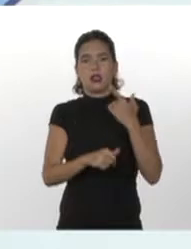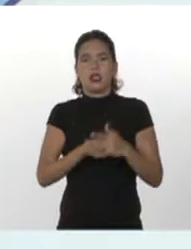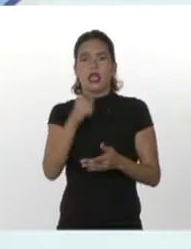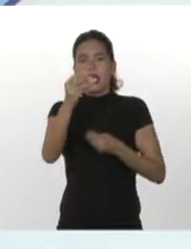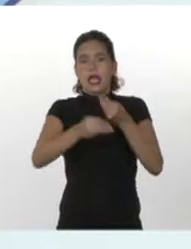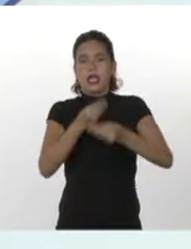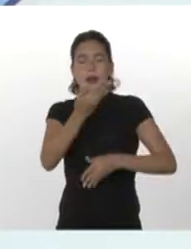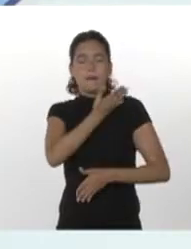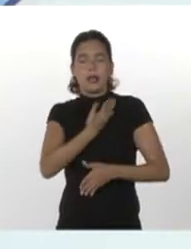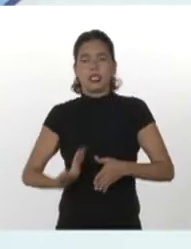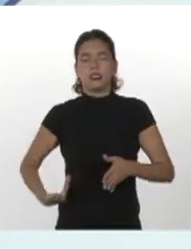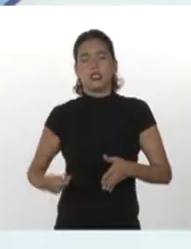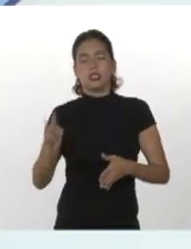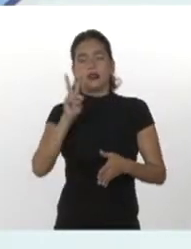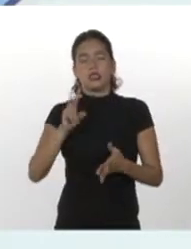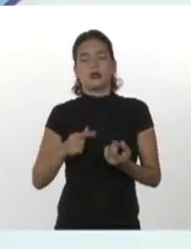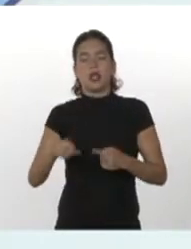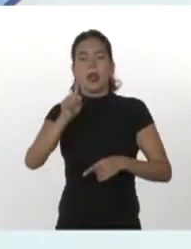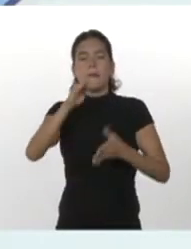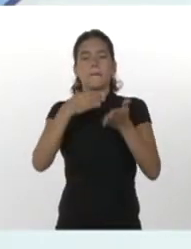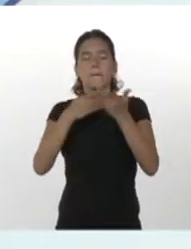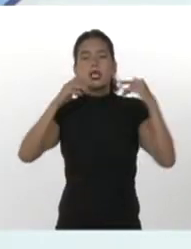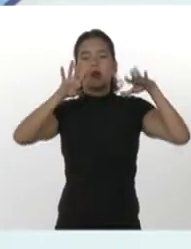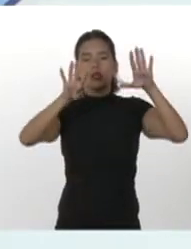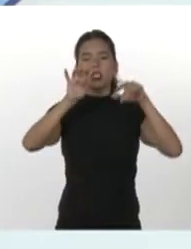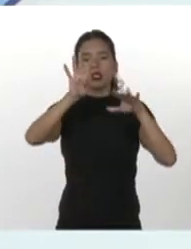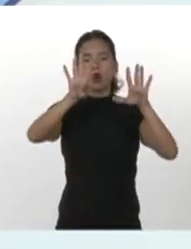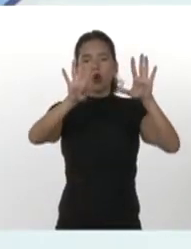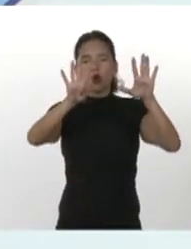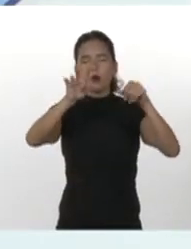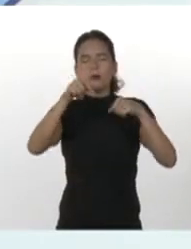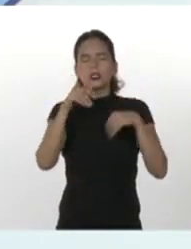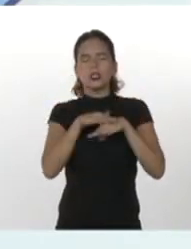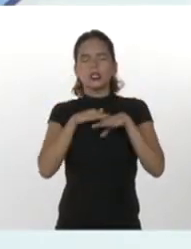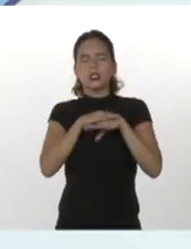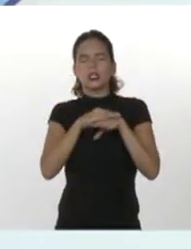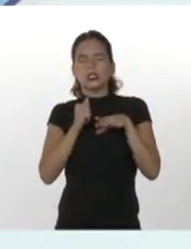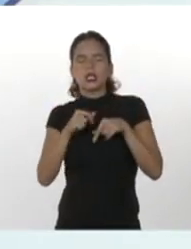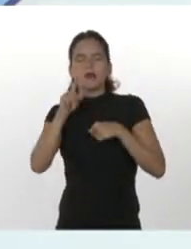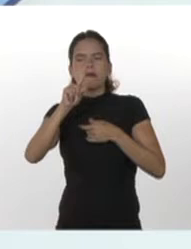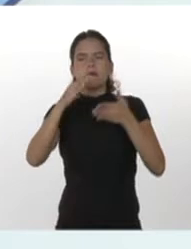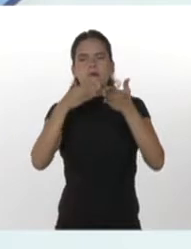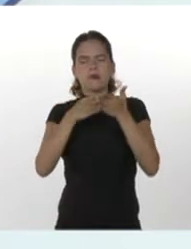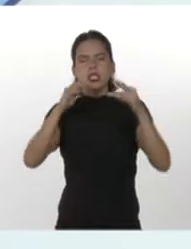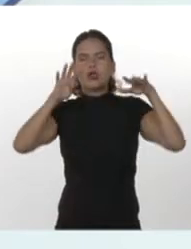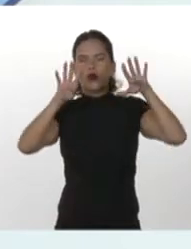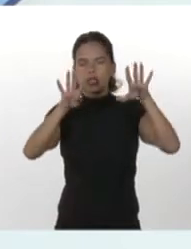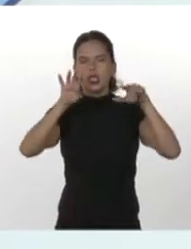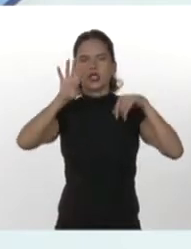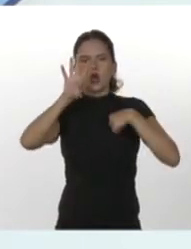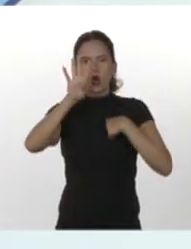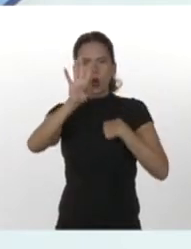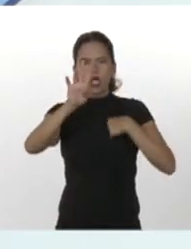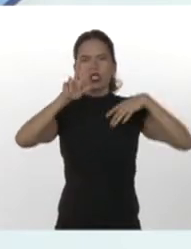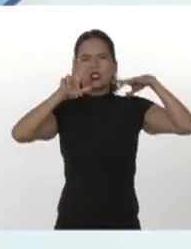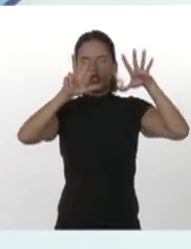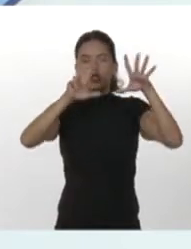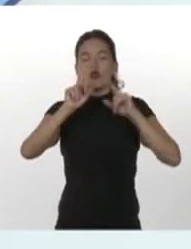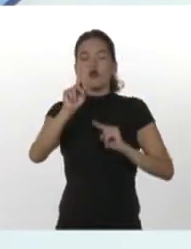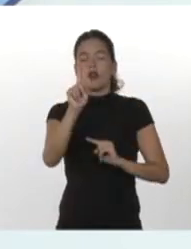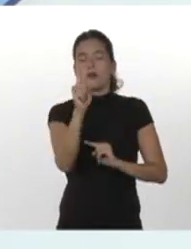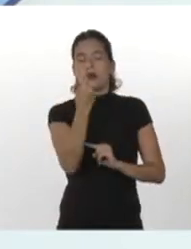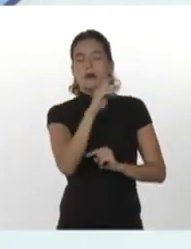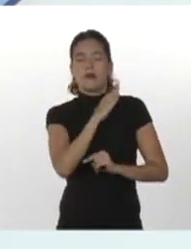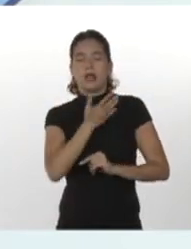cargo de presidente de Venezuela en el año de 1948 por escasos 9 meses. Fue el primer mandatario